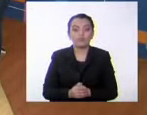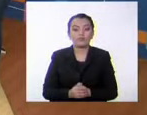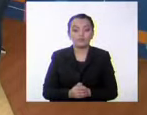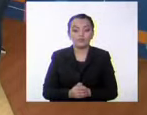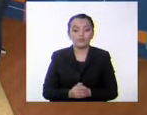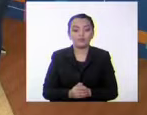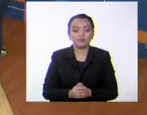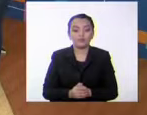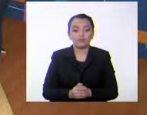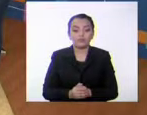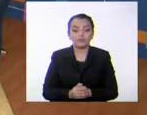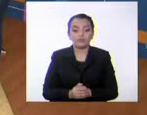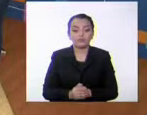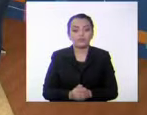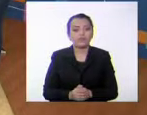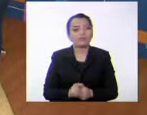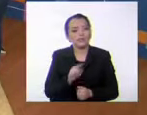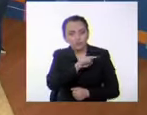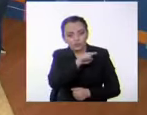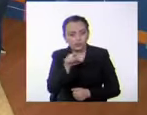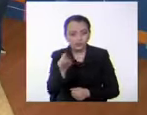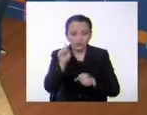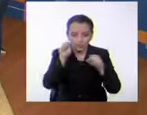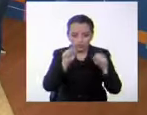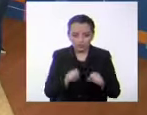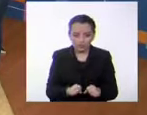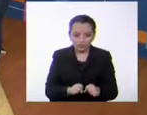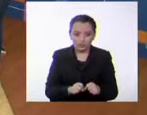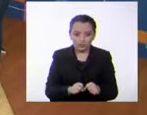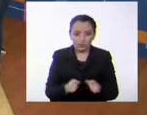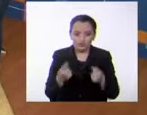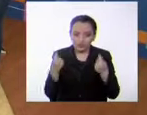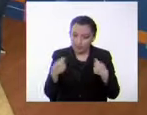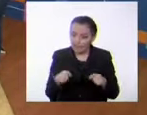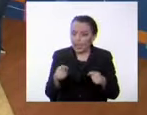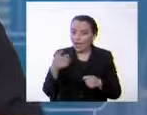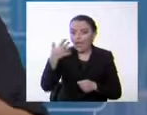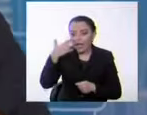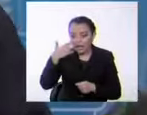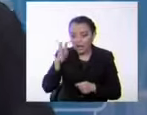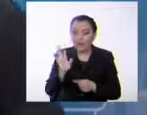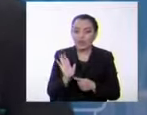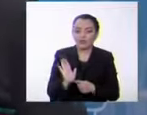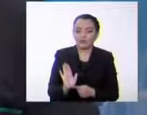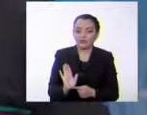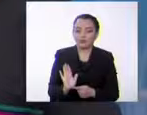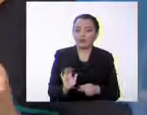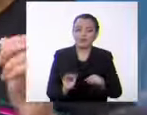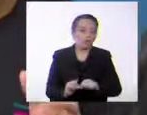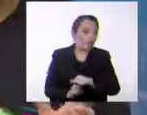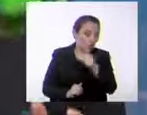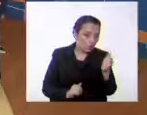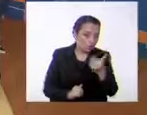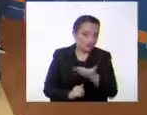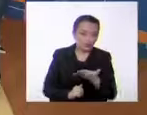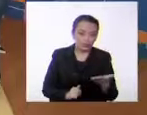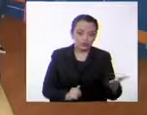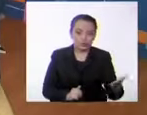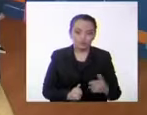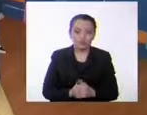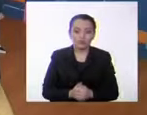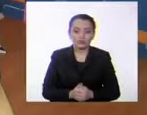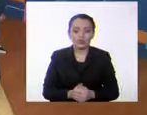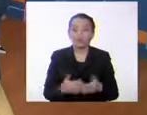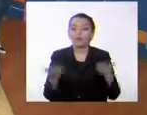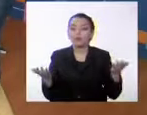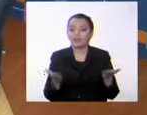ustedes lo han podido ver, y como lo vamos a tratar de ejemplificar ahora también con otras cosas, vamos a hacer un pequeño juego con esa pelota.